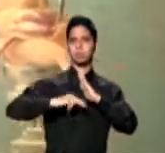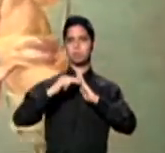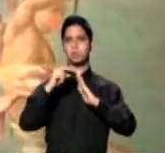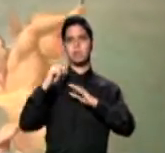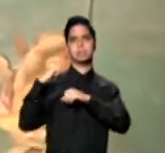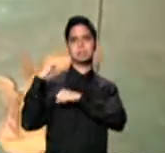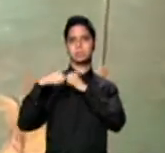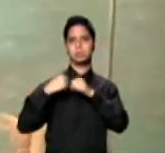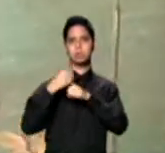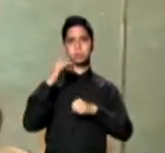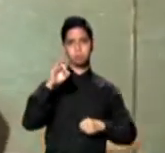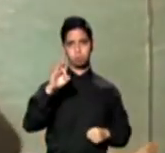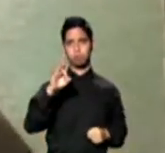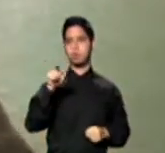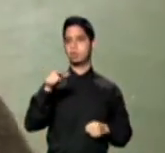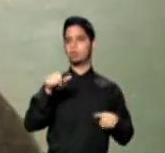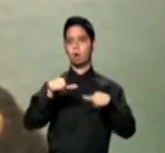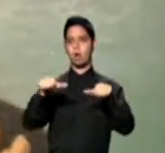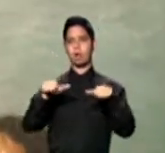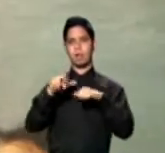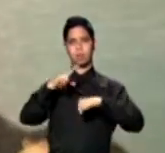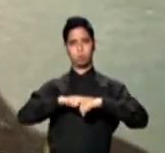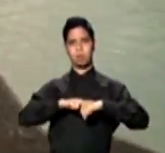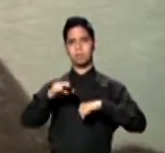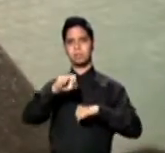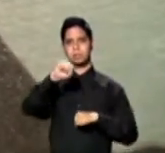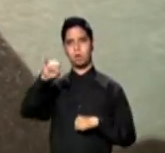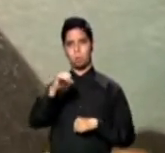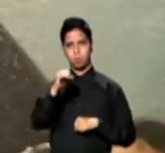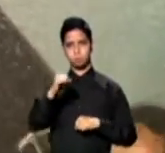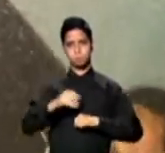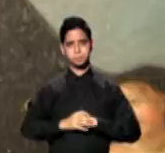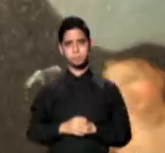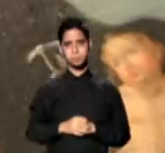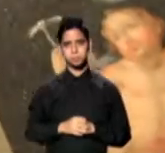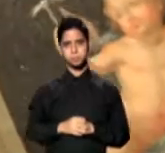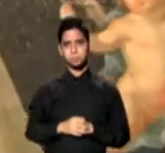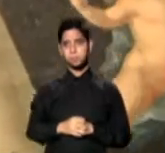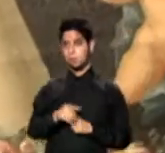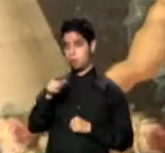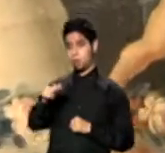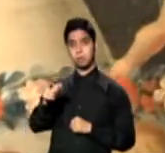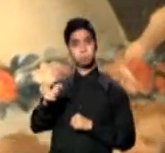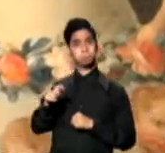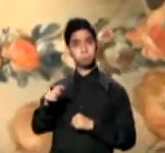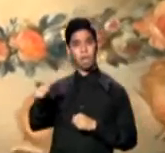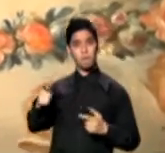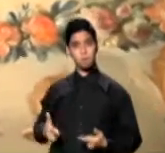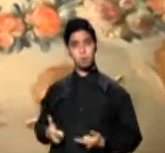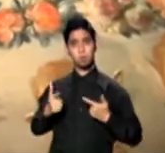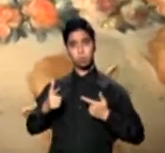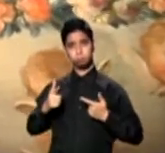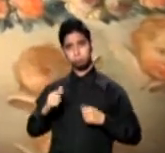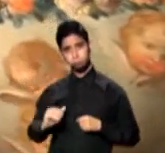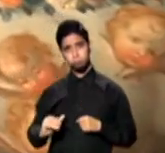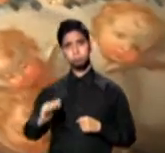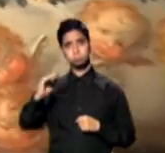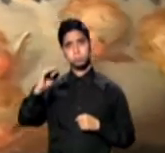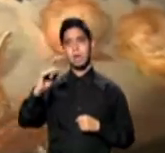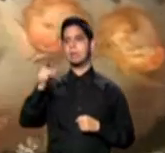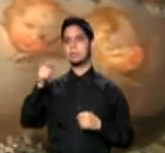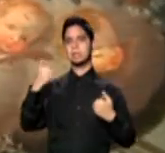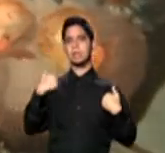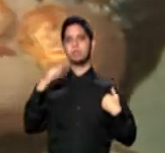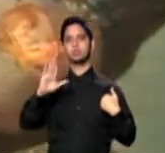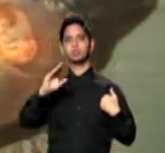hábitat natural, San Juan de Puerto Rico, lugar donde vivió, lugar en el cual se encuentra su